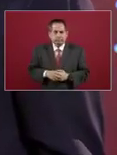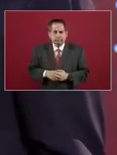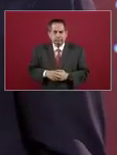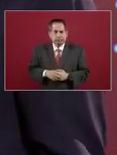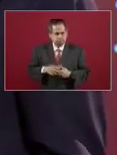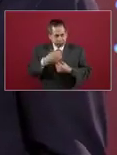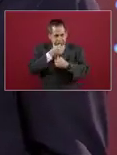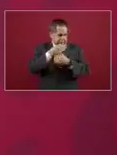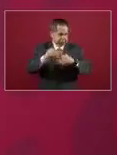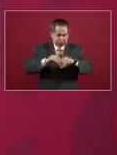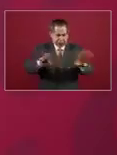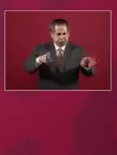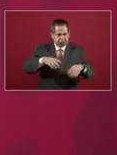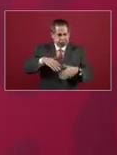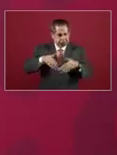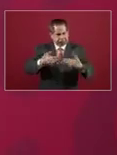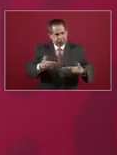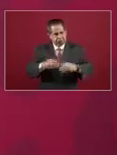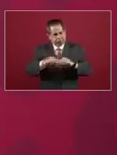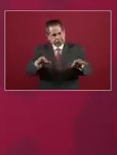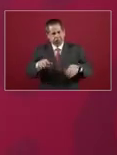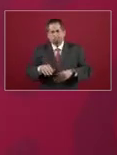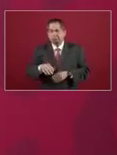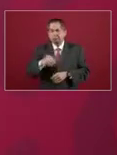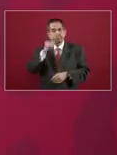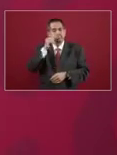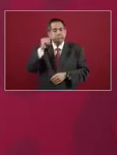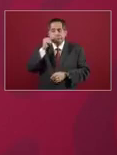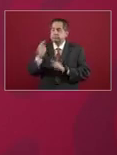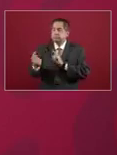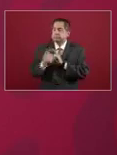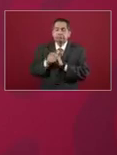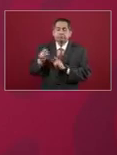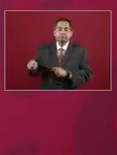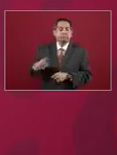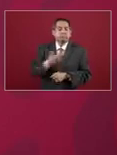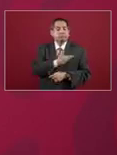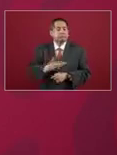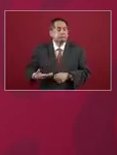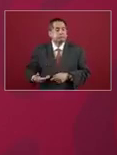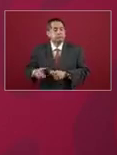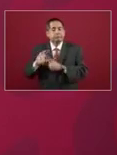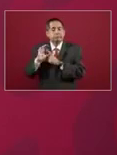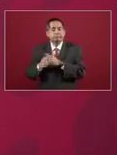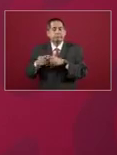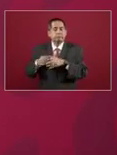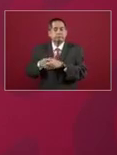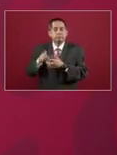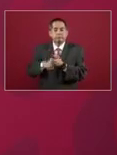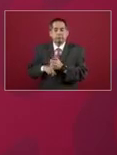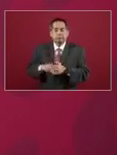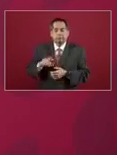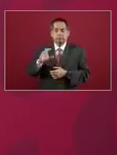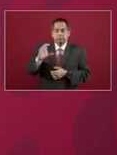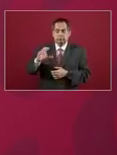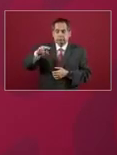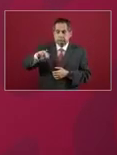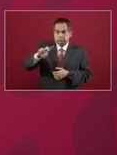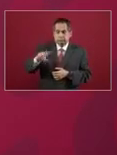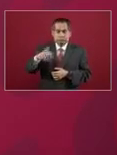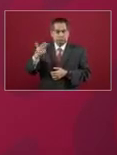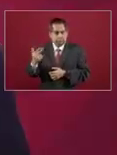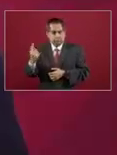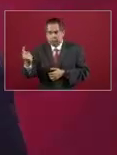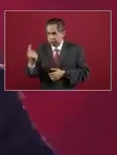se sepa, recibí al presidente de la Comisión Nacional de Derechos